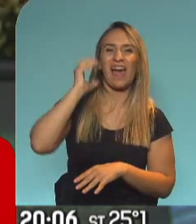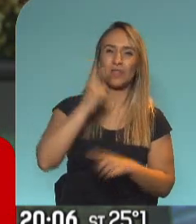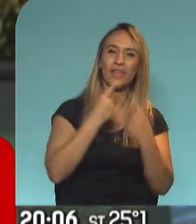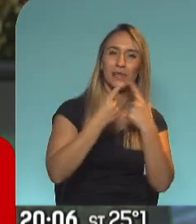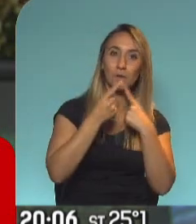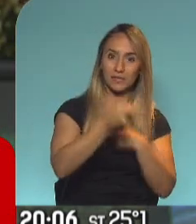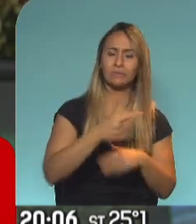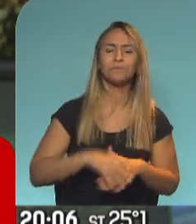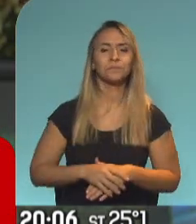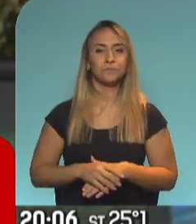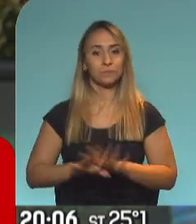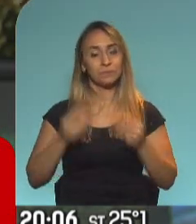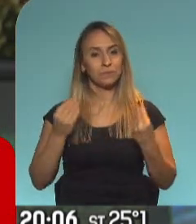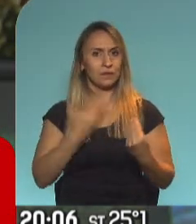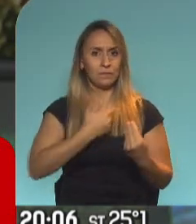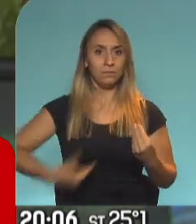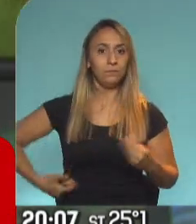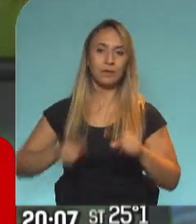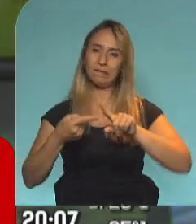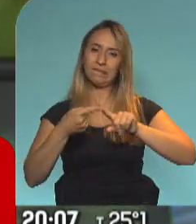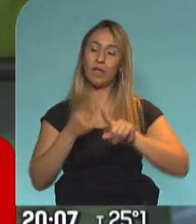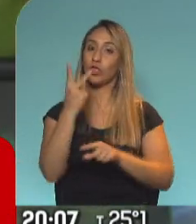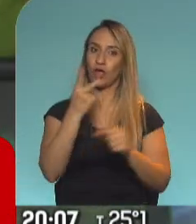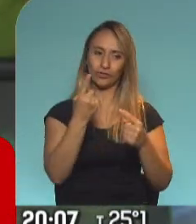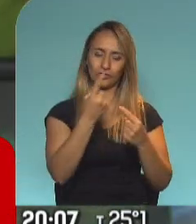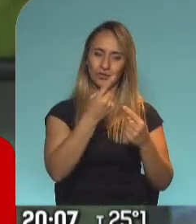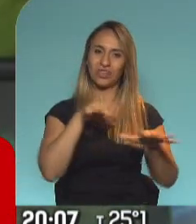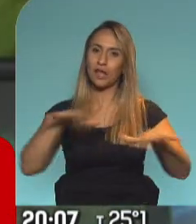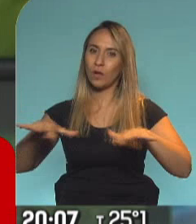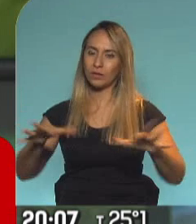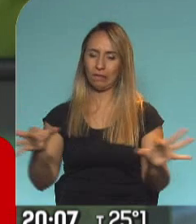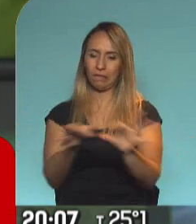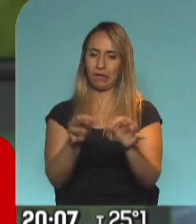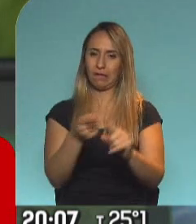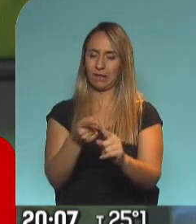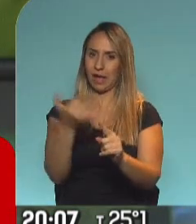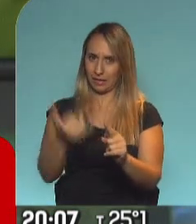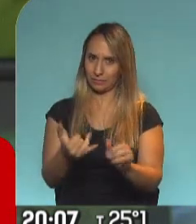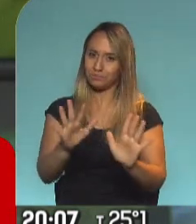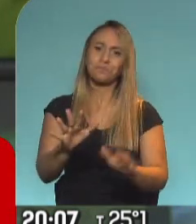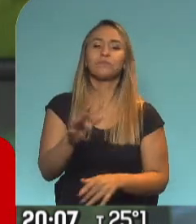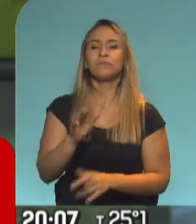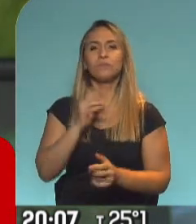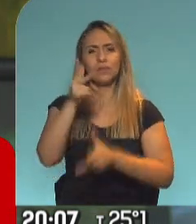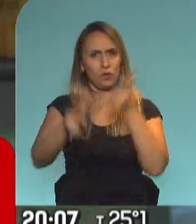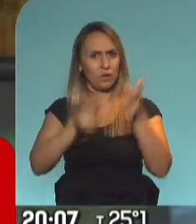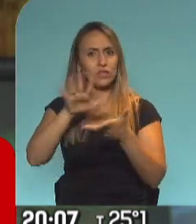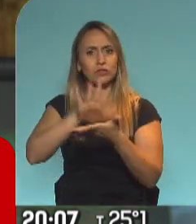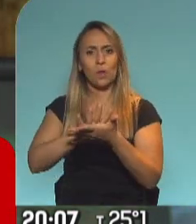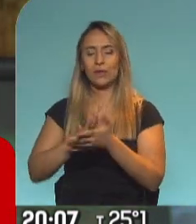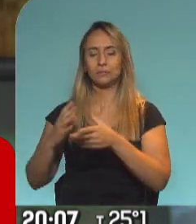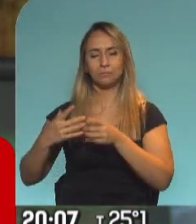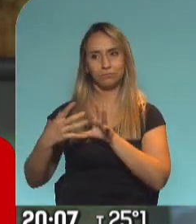Es que sí, porque el presidente relaciona estas dos cosas. Él, bueno, cuenta este incidente que hubo con las prepagas cuando en el boletín